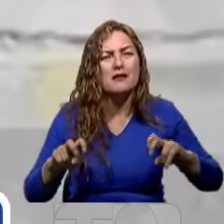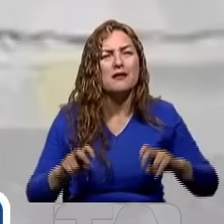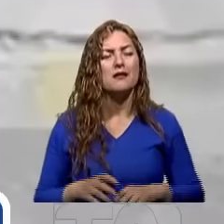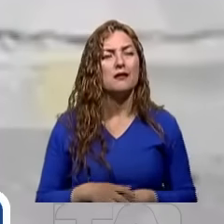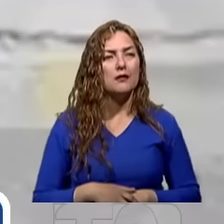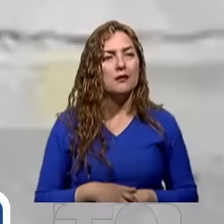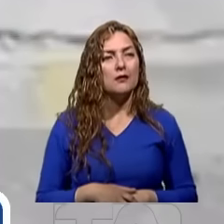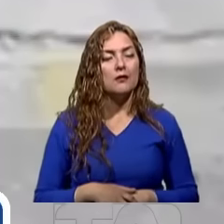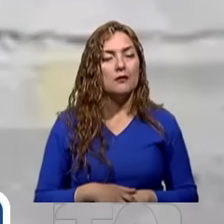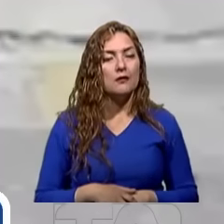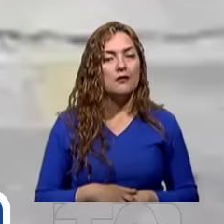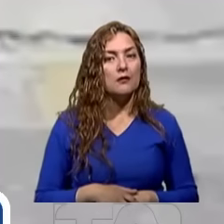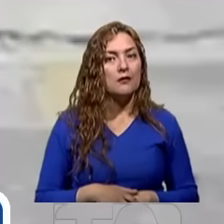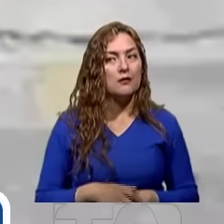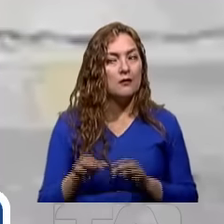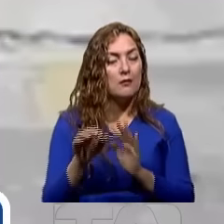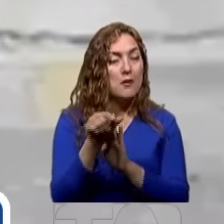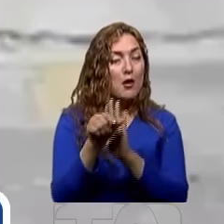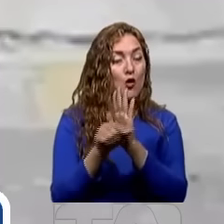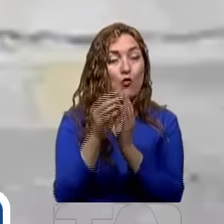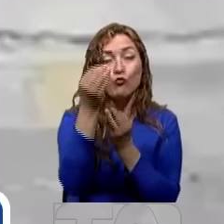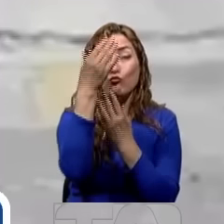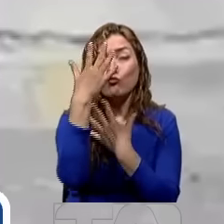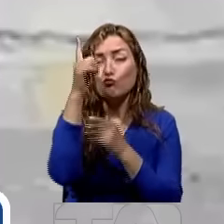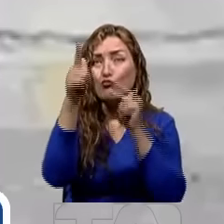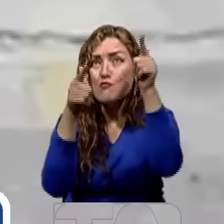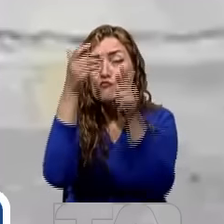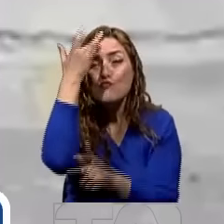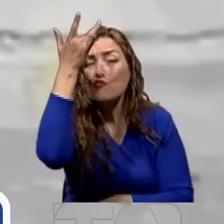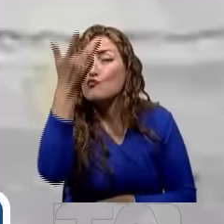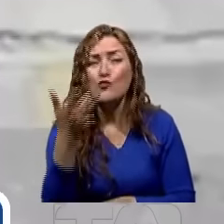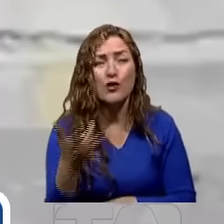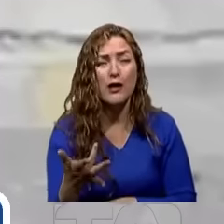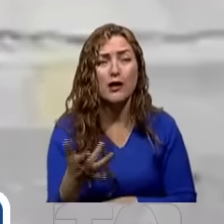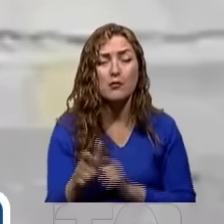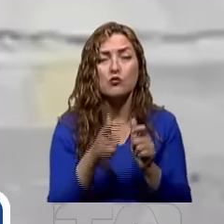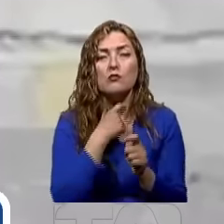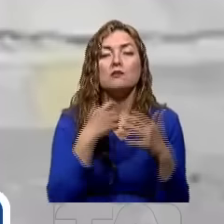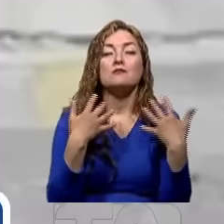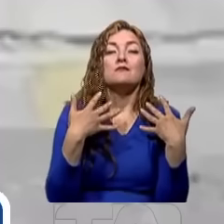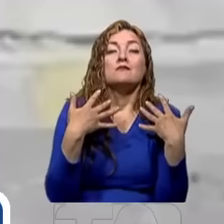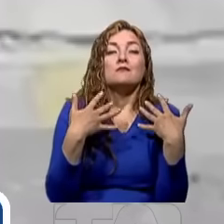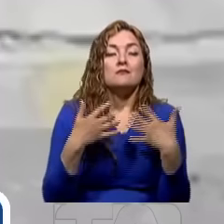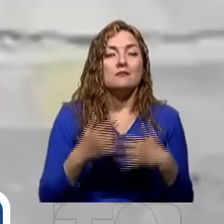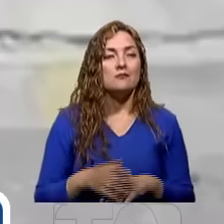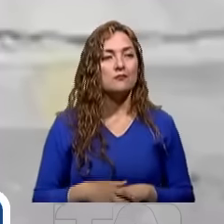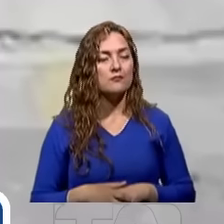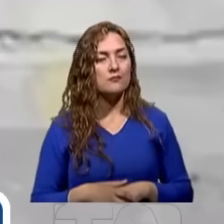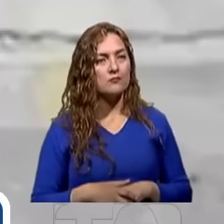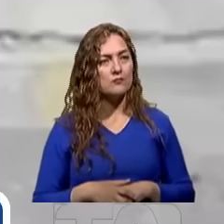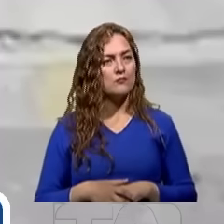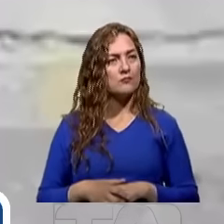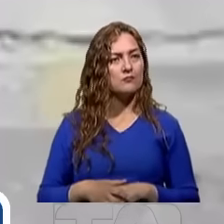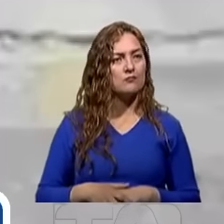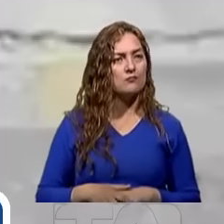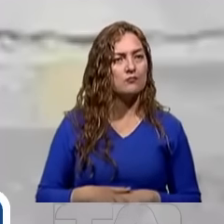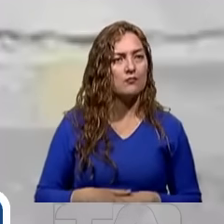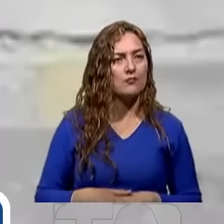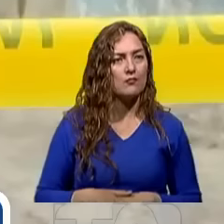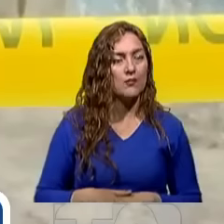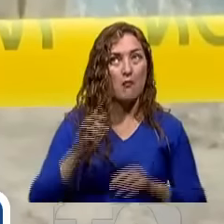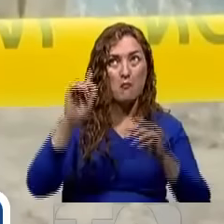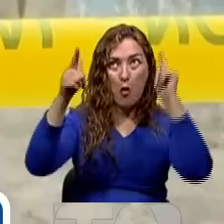y conocer con más detalles por qué se realizaron estos disparos, causando temor en sus habitantes. Se han realizado disparos de arma de fuego hacia